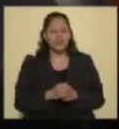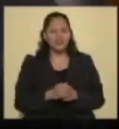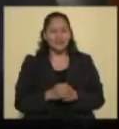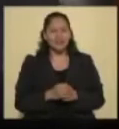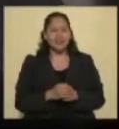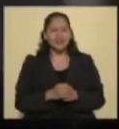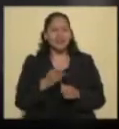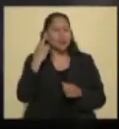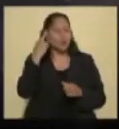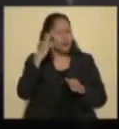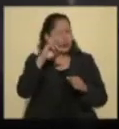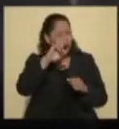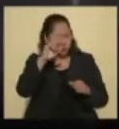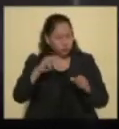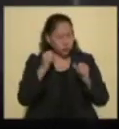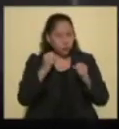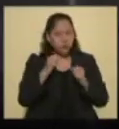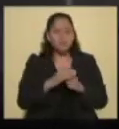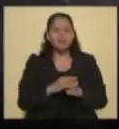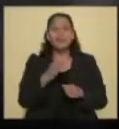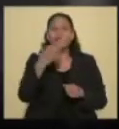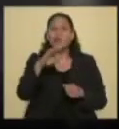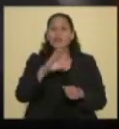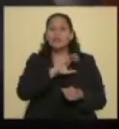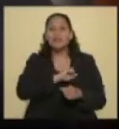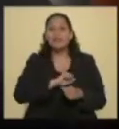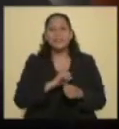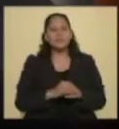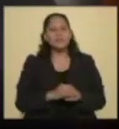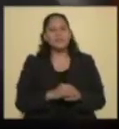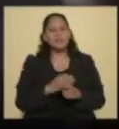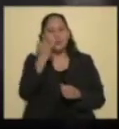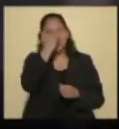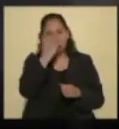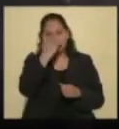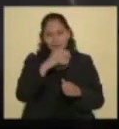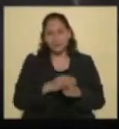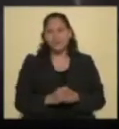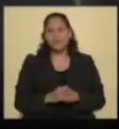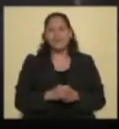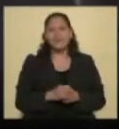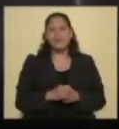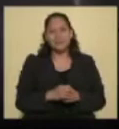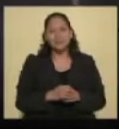El estruendo. ¿Su grosería favorita? Güey.